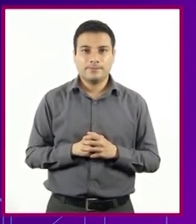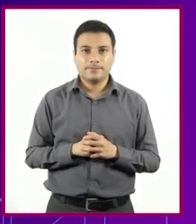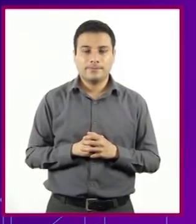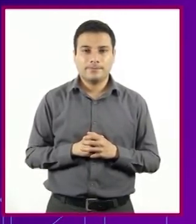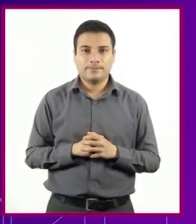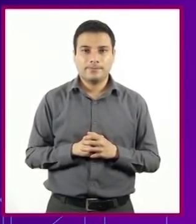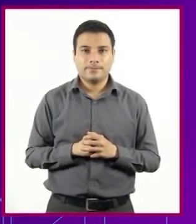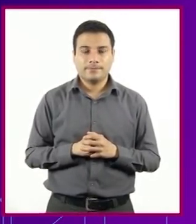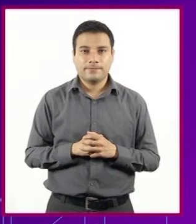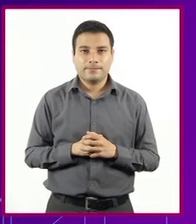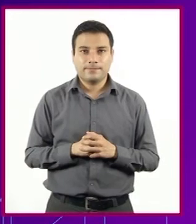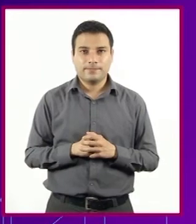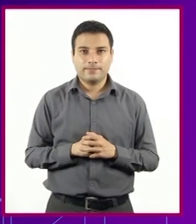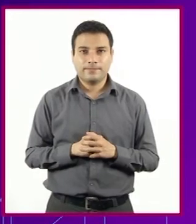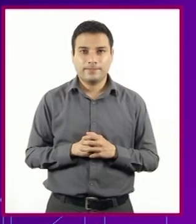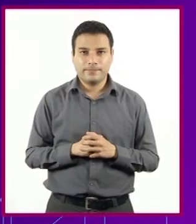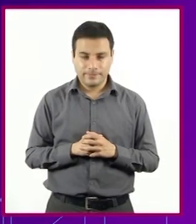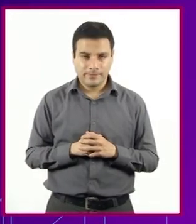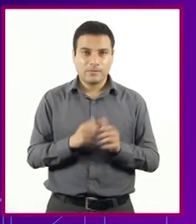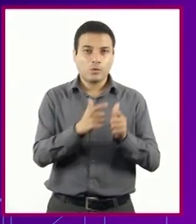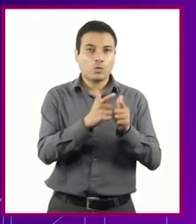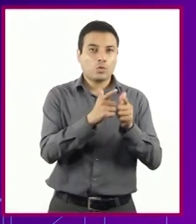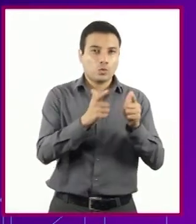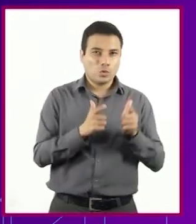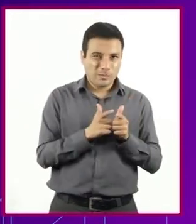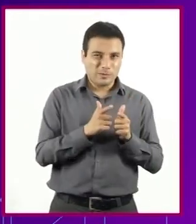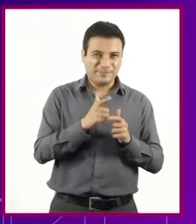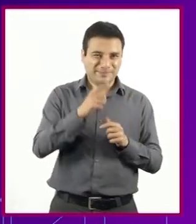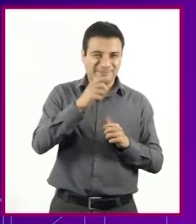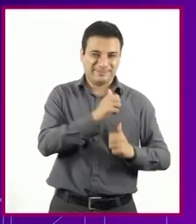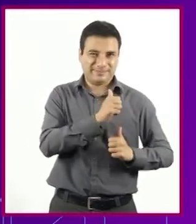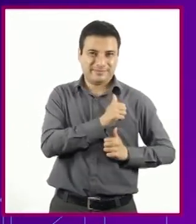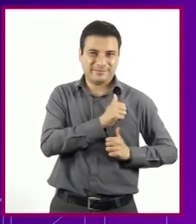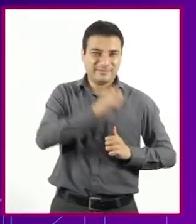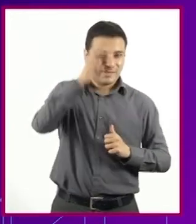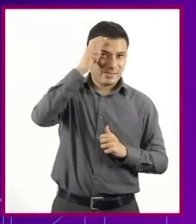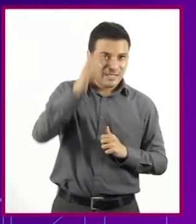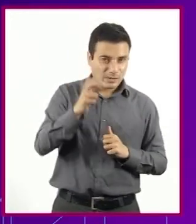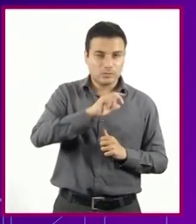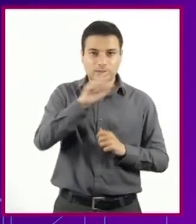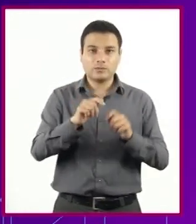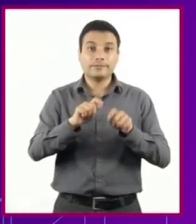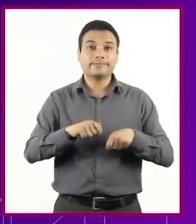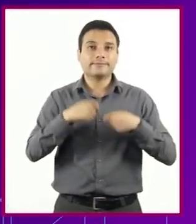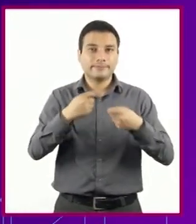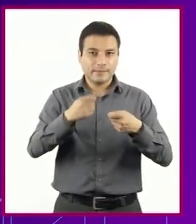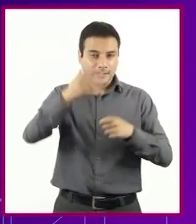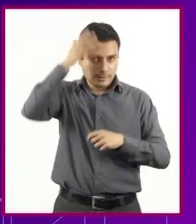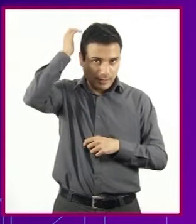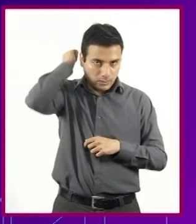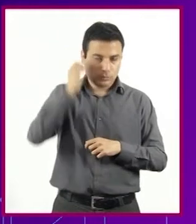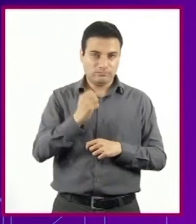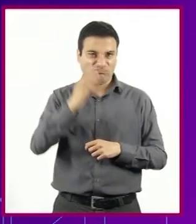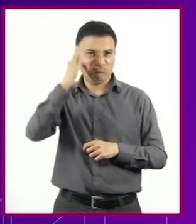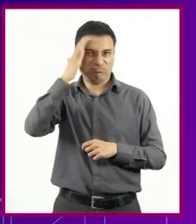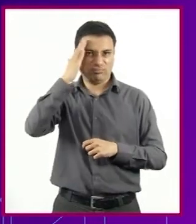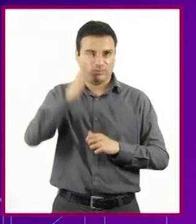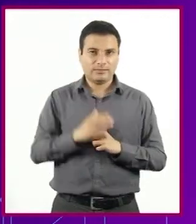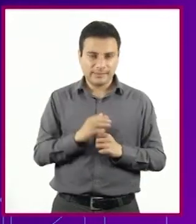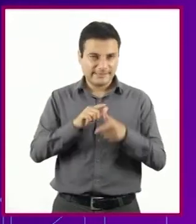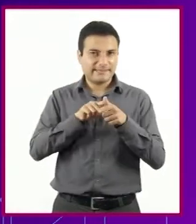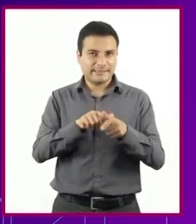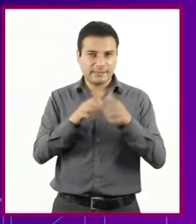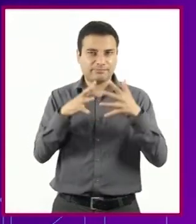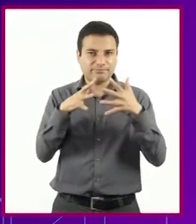La ruta iniciada por los primeros insurgentes seguiría en el sur con José María Morelos y Pavón. Su lucha proseguiría con